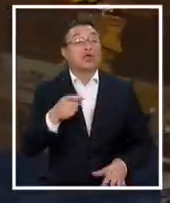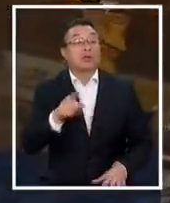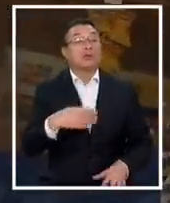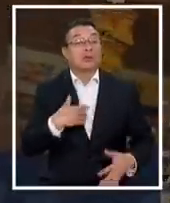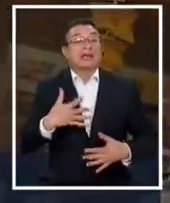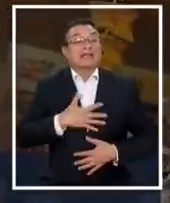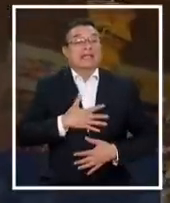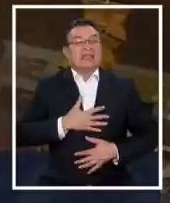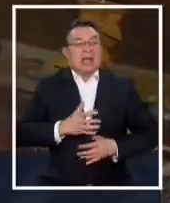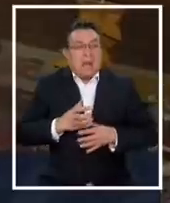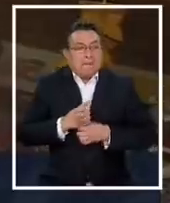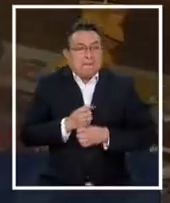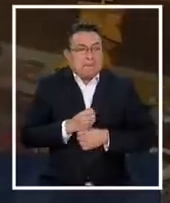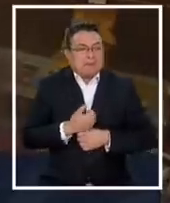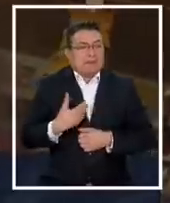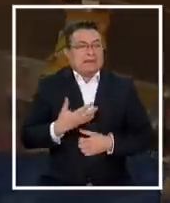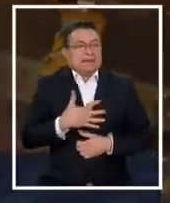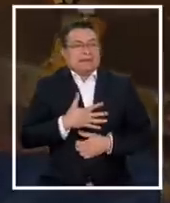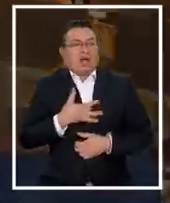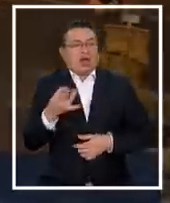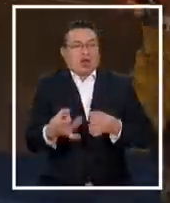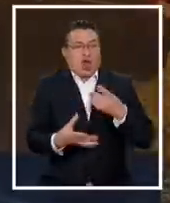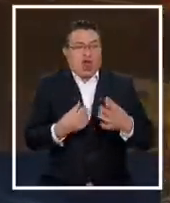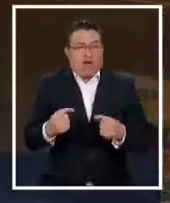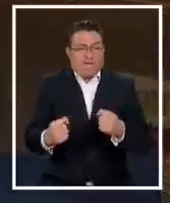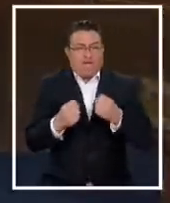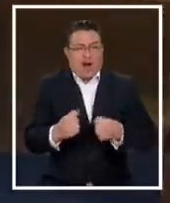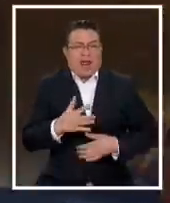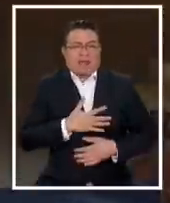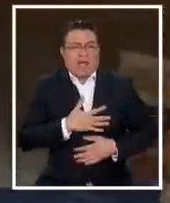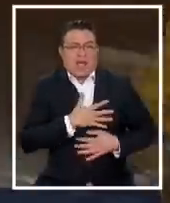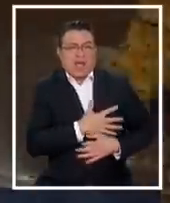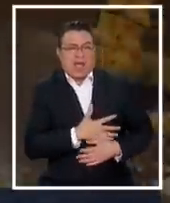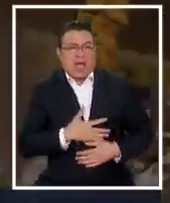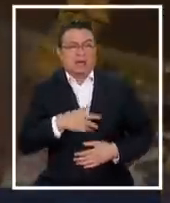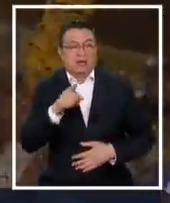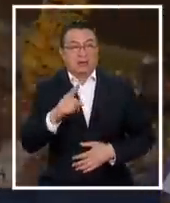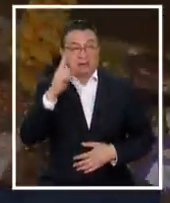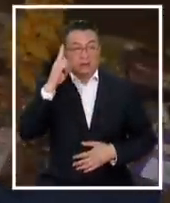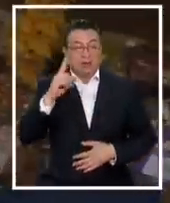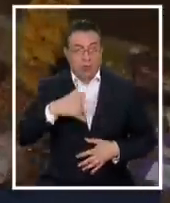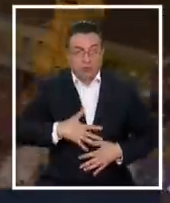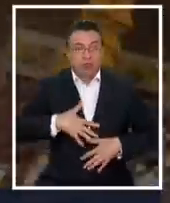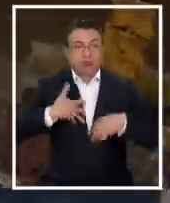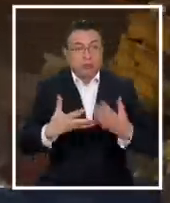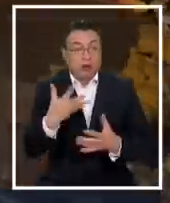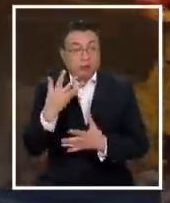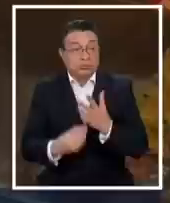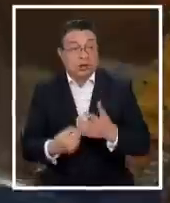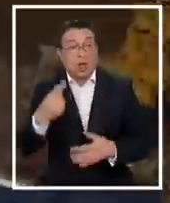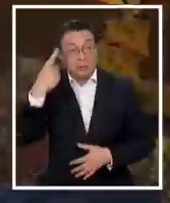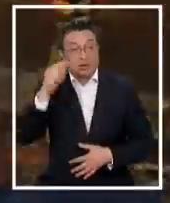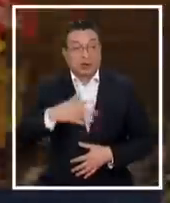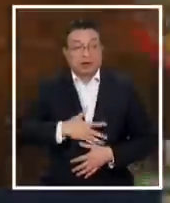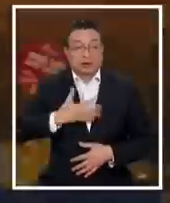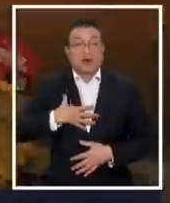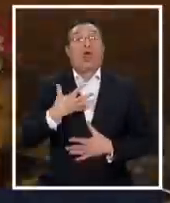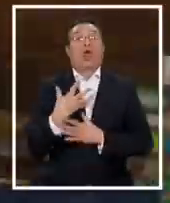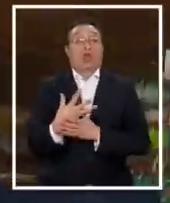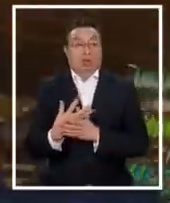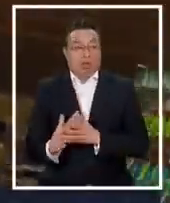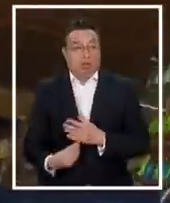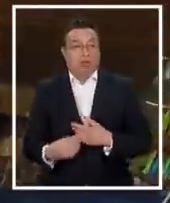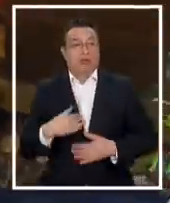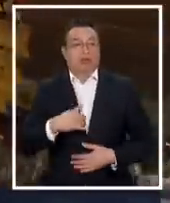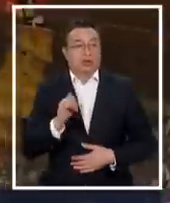sentí una presión, no sé qué tenía, sentí un dolor muy fuerte en el pecho. Por ¿Y eso... vos crees que vomitando se pasa? No, pero yo sentía alivio, pero uno tiene que